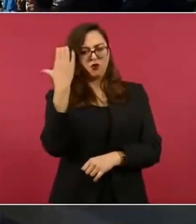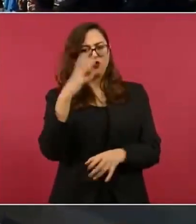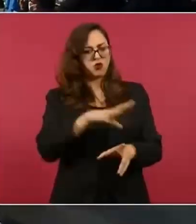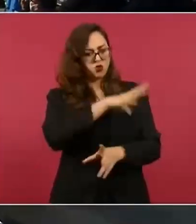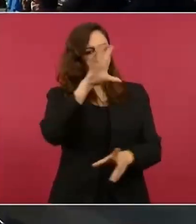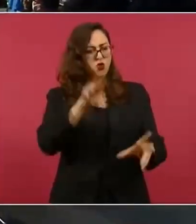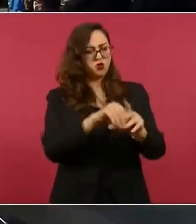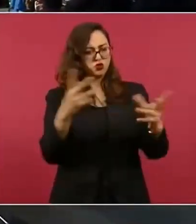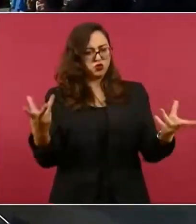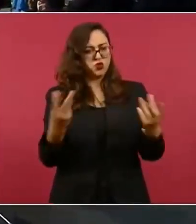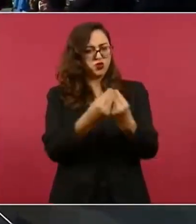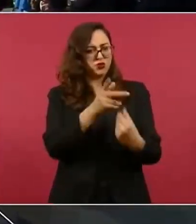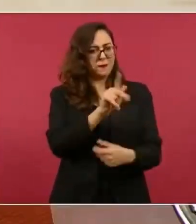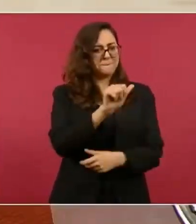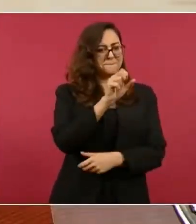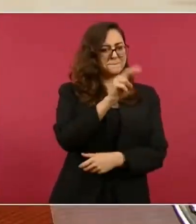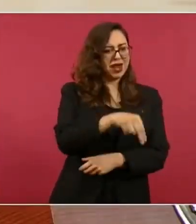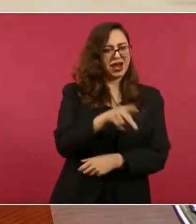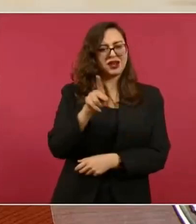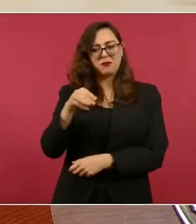todos.